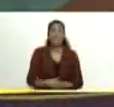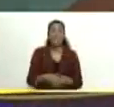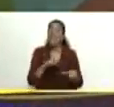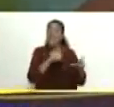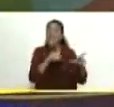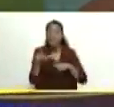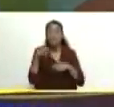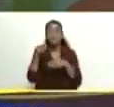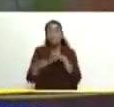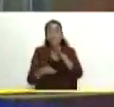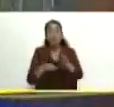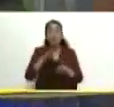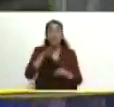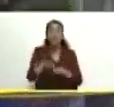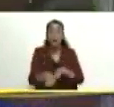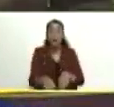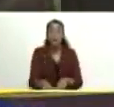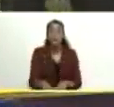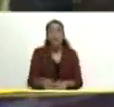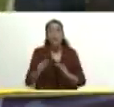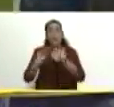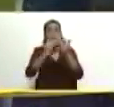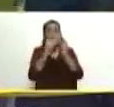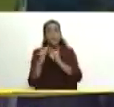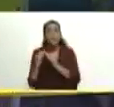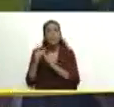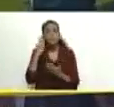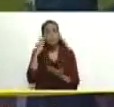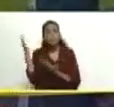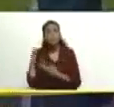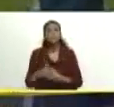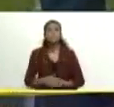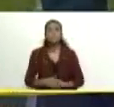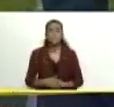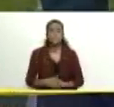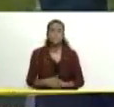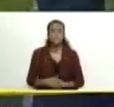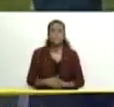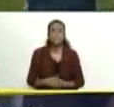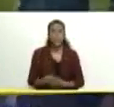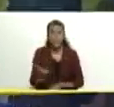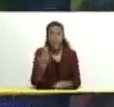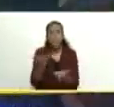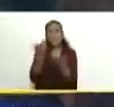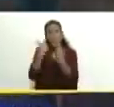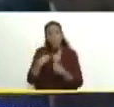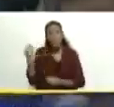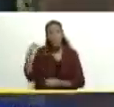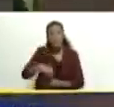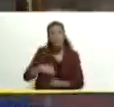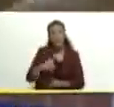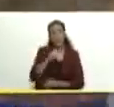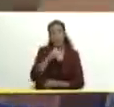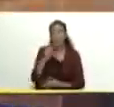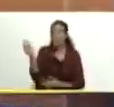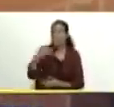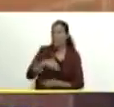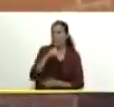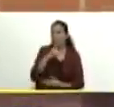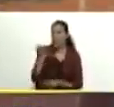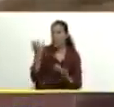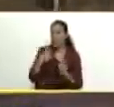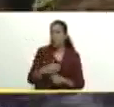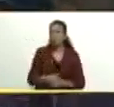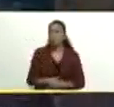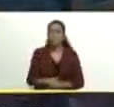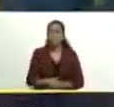ese proceso. Cupaz, mira, la gente de la cupas, mi saludo, pues. Estén aquí, sigue hablando tú.